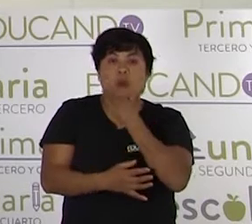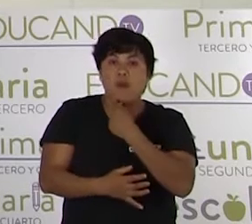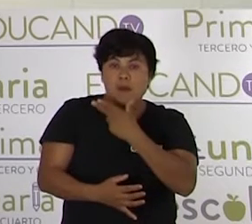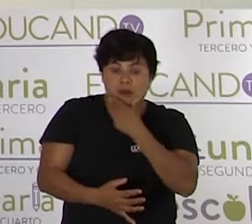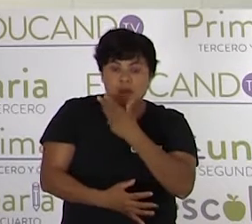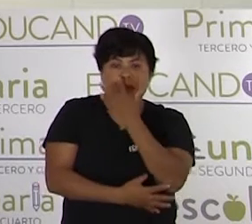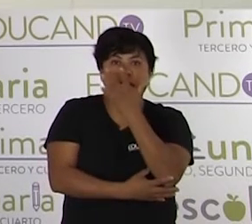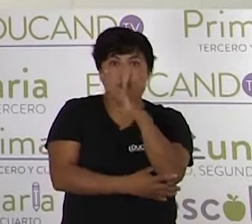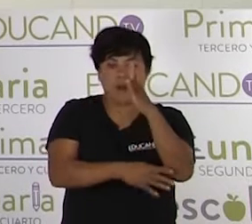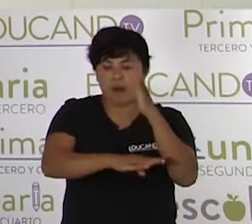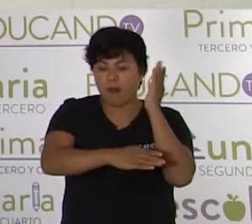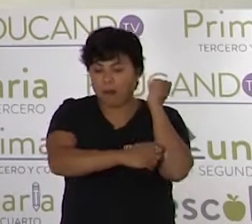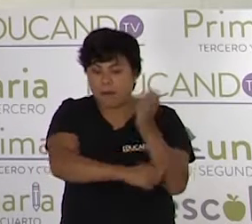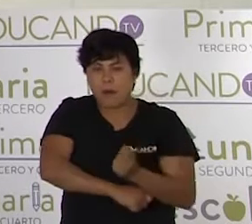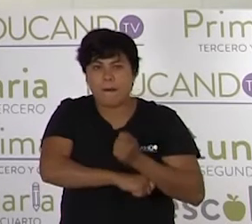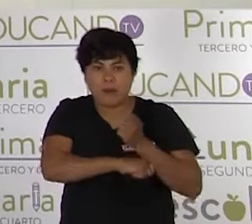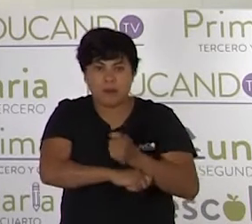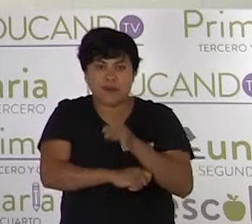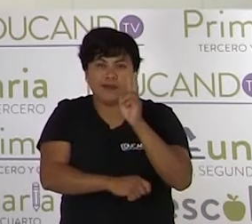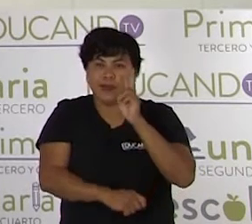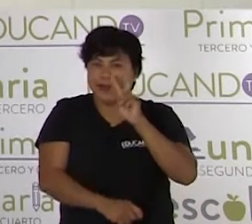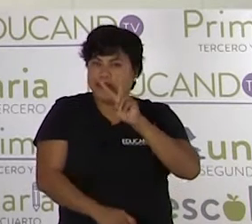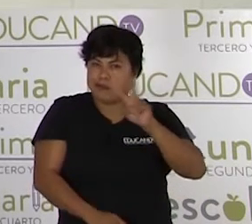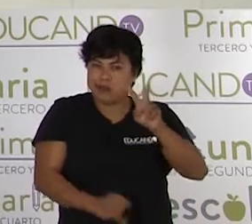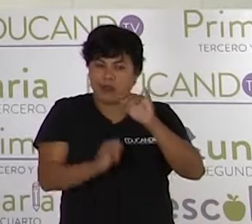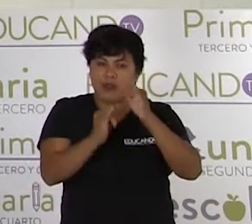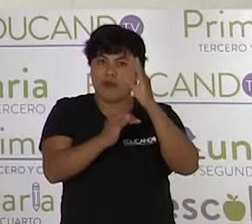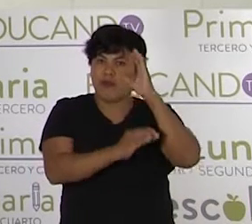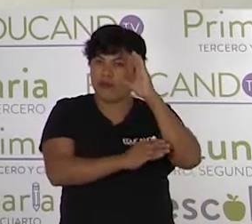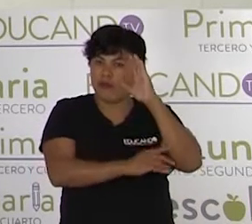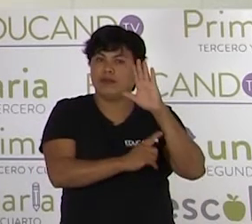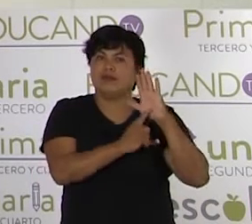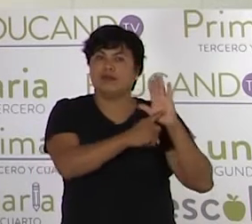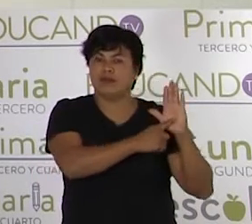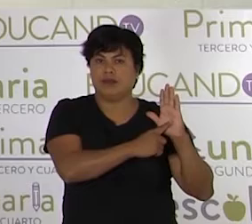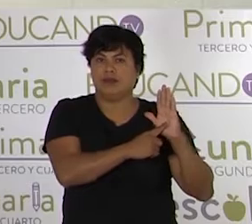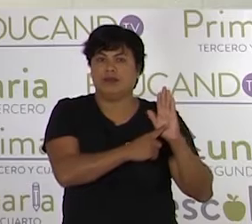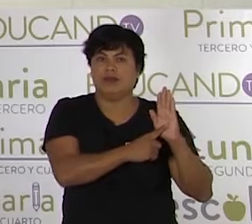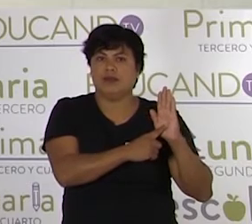qué? Observa la imagen.